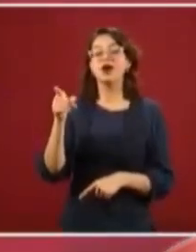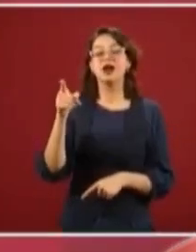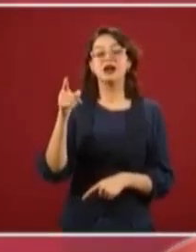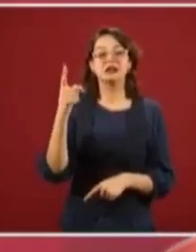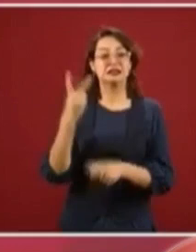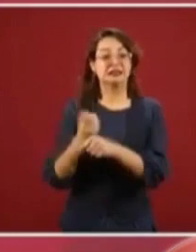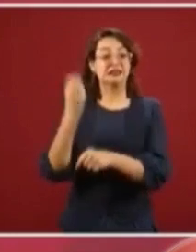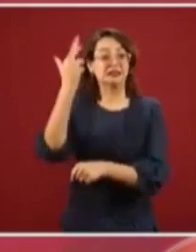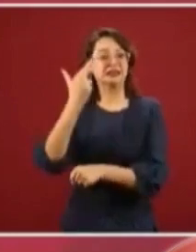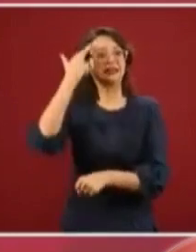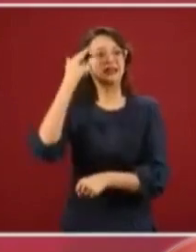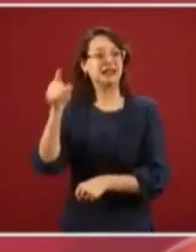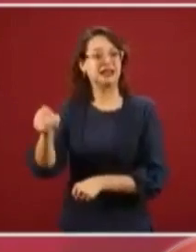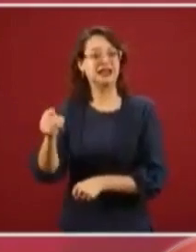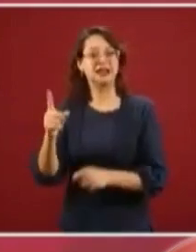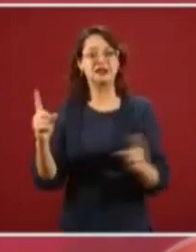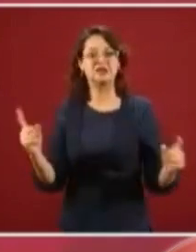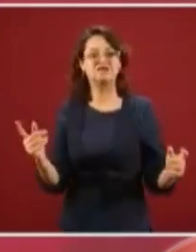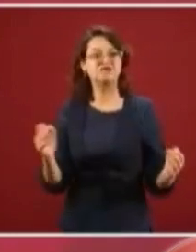y lo